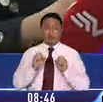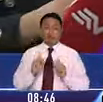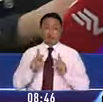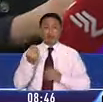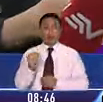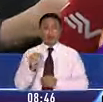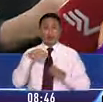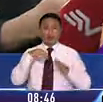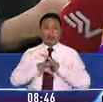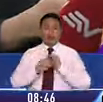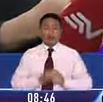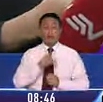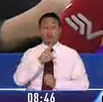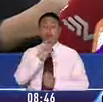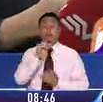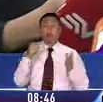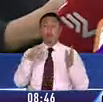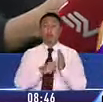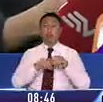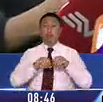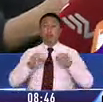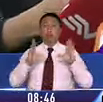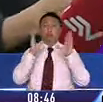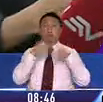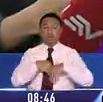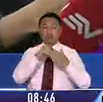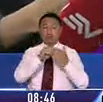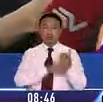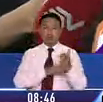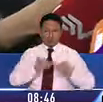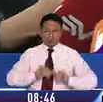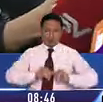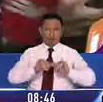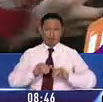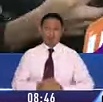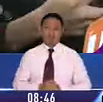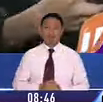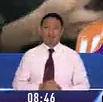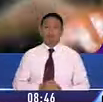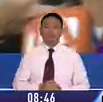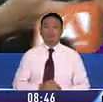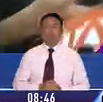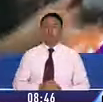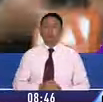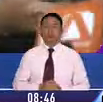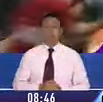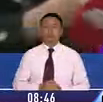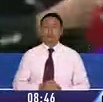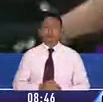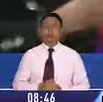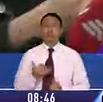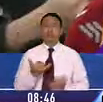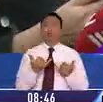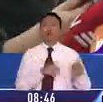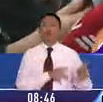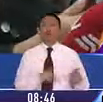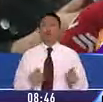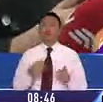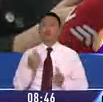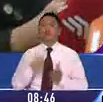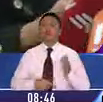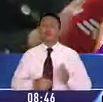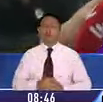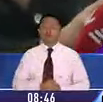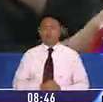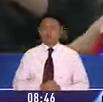las 20.000 becas, todos los grandes proyectos tengan continuidad. ¿Eso puede ir a través de un decreto? ¿Cuál es la planificación? ¿A la Corte Constitucional? ¿Perdón? ¿Eso puede ir a través